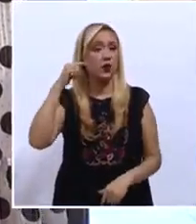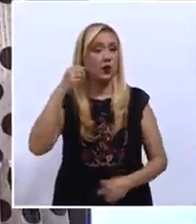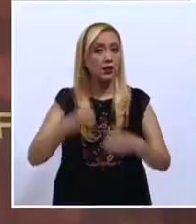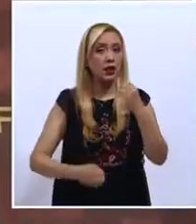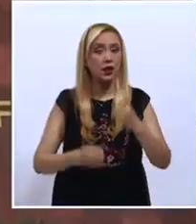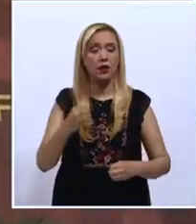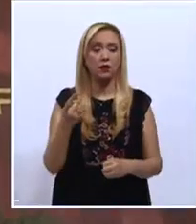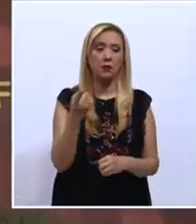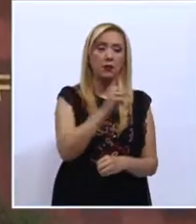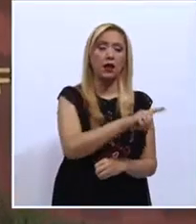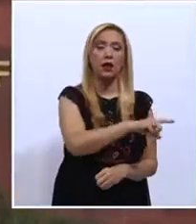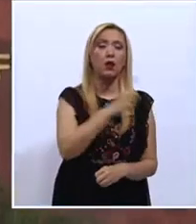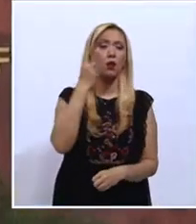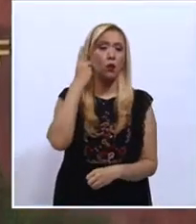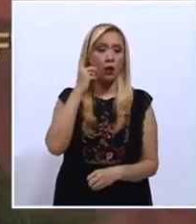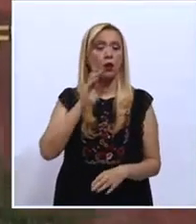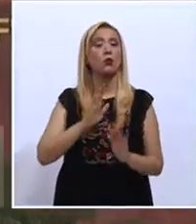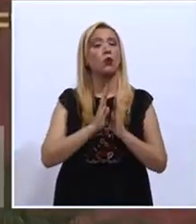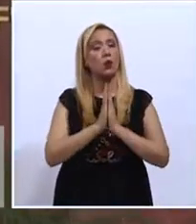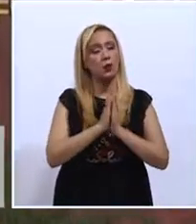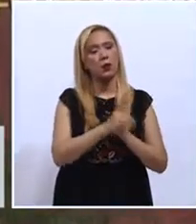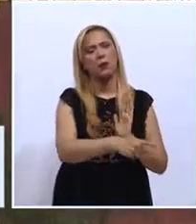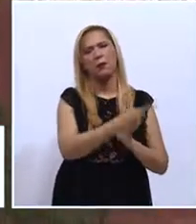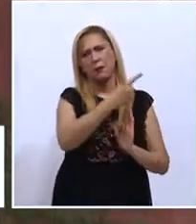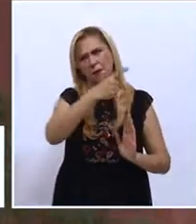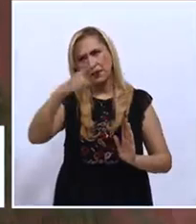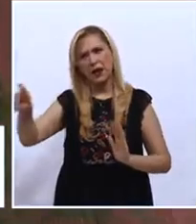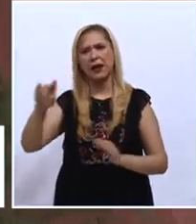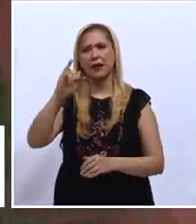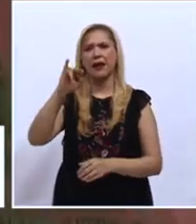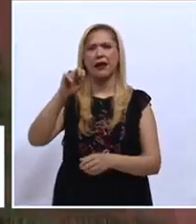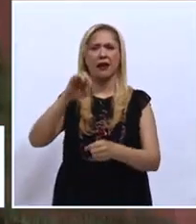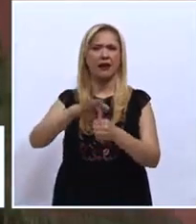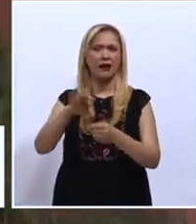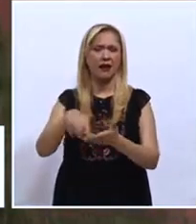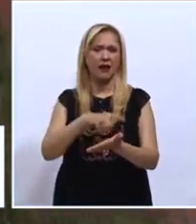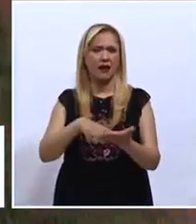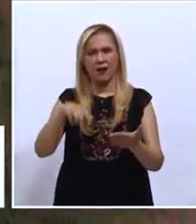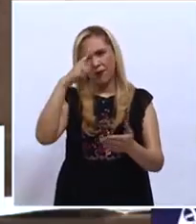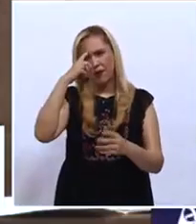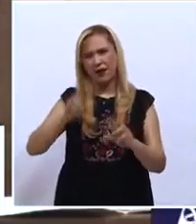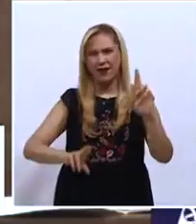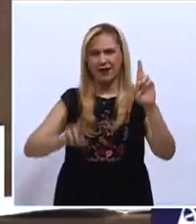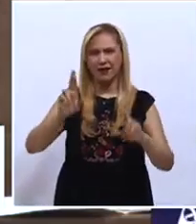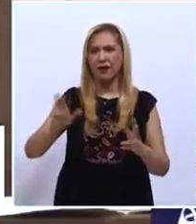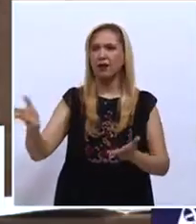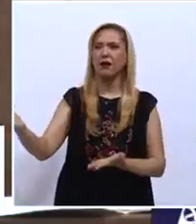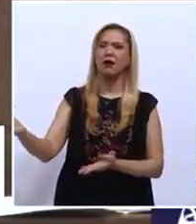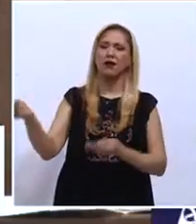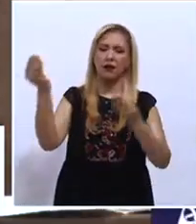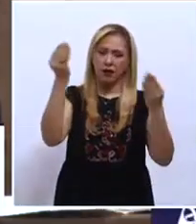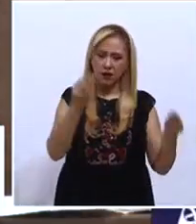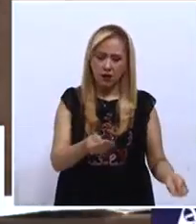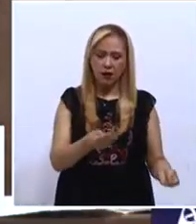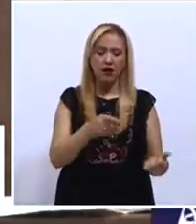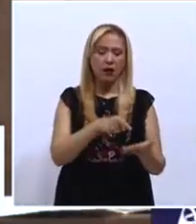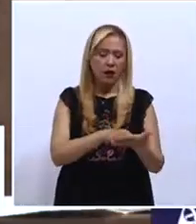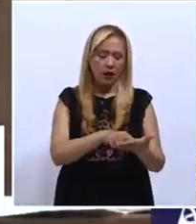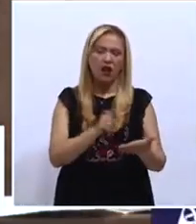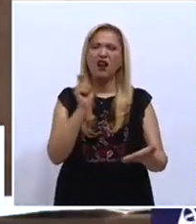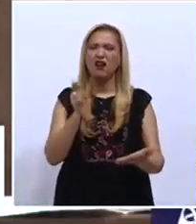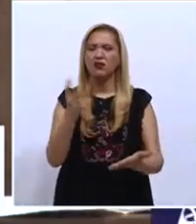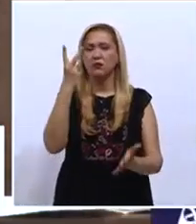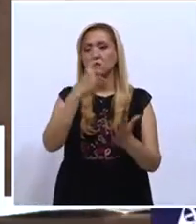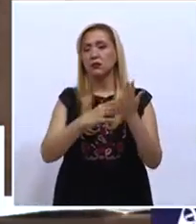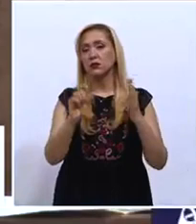Tribunal Electoral de Durango que ordene al Instituto Electoral y de Participación Ciudadana entregar en el presupuesto de 2024